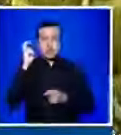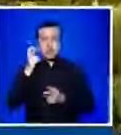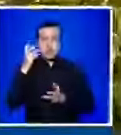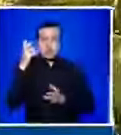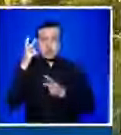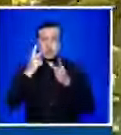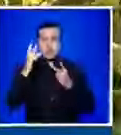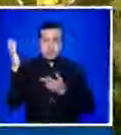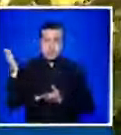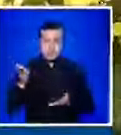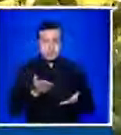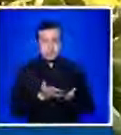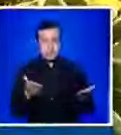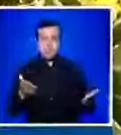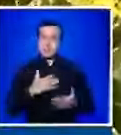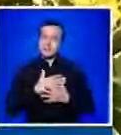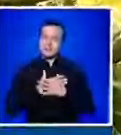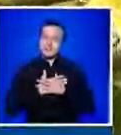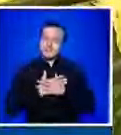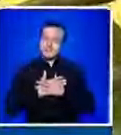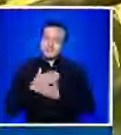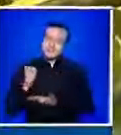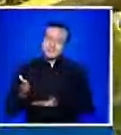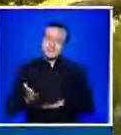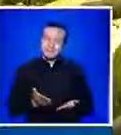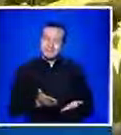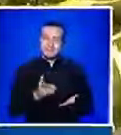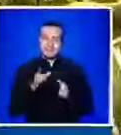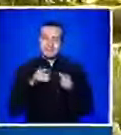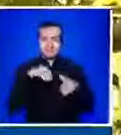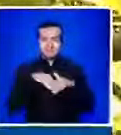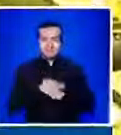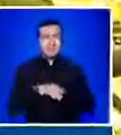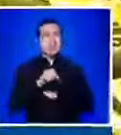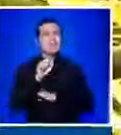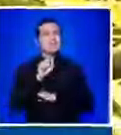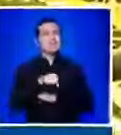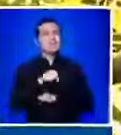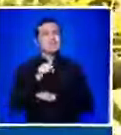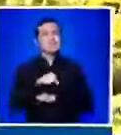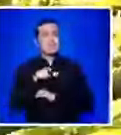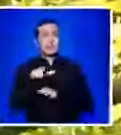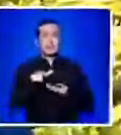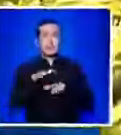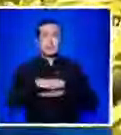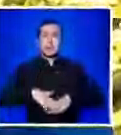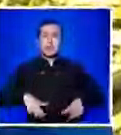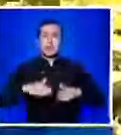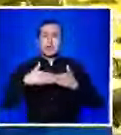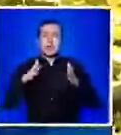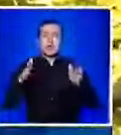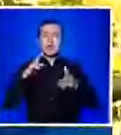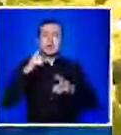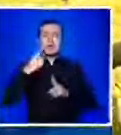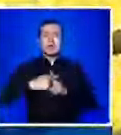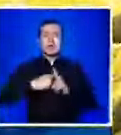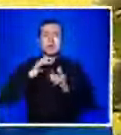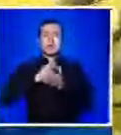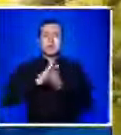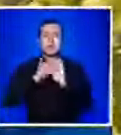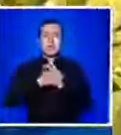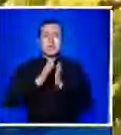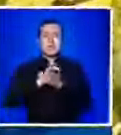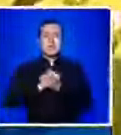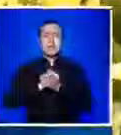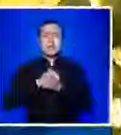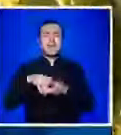venirnos a visitar. Con cariño, ¿no es cierto? Puede ingresar tranquilamente. Claro que sí, esta finca ya se va a abrir en noviembre, les esperamos del feriado de